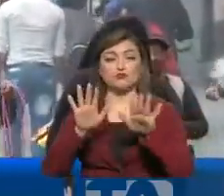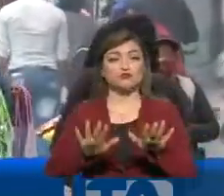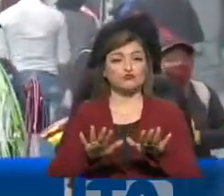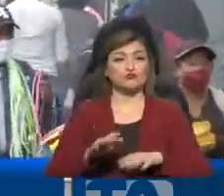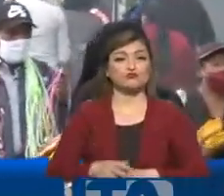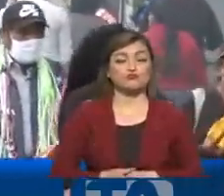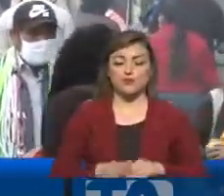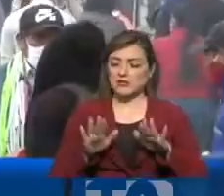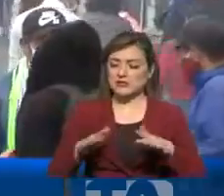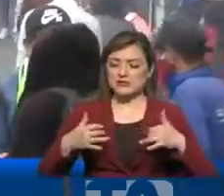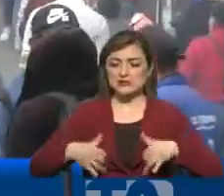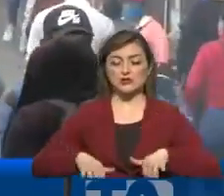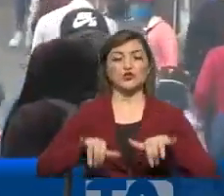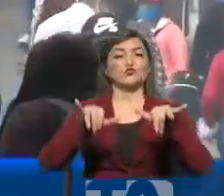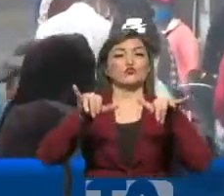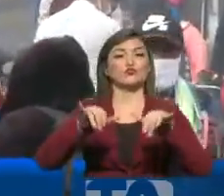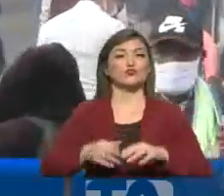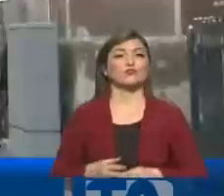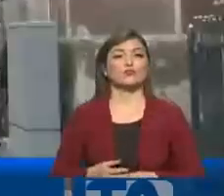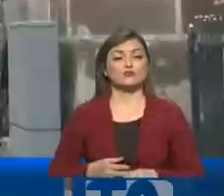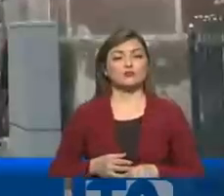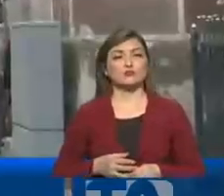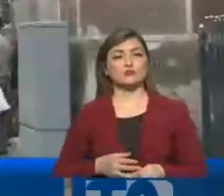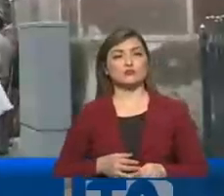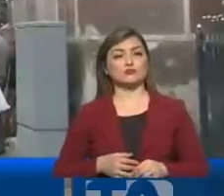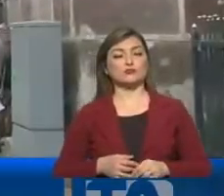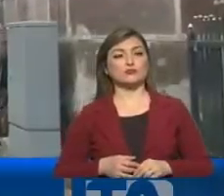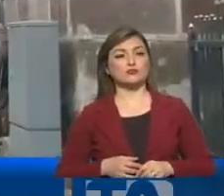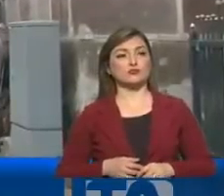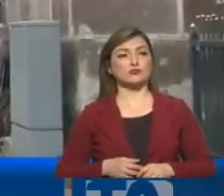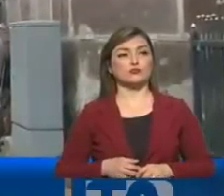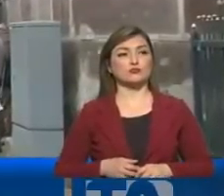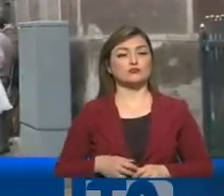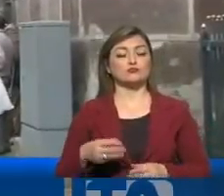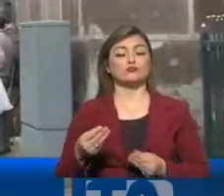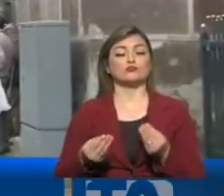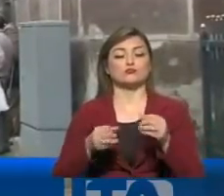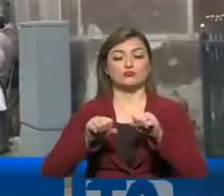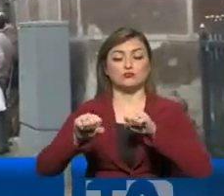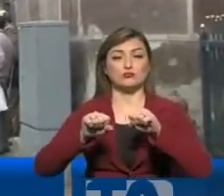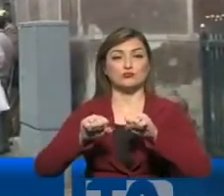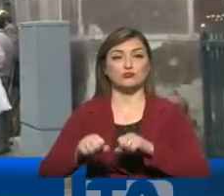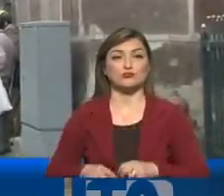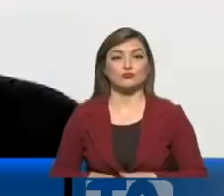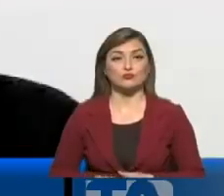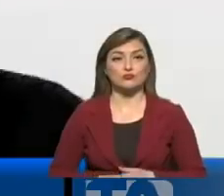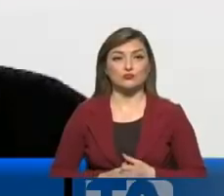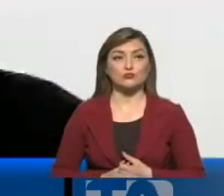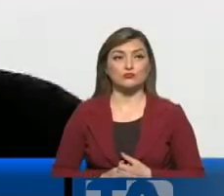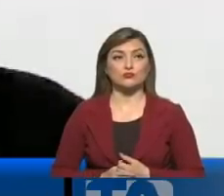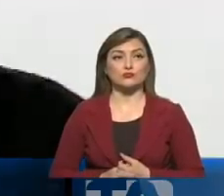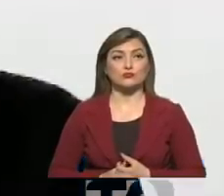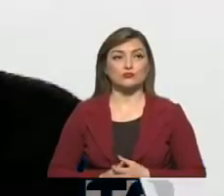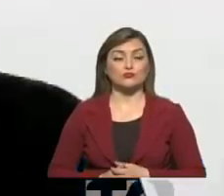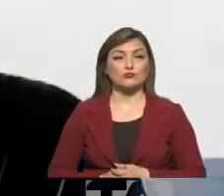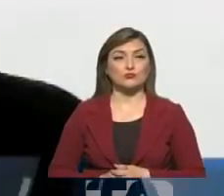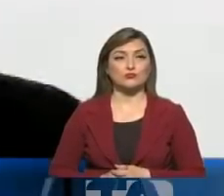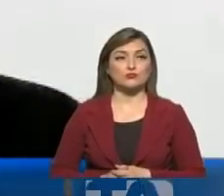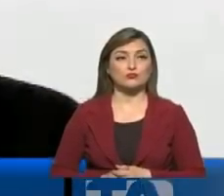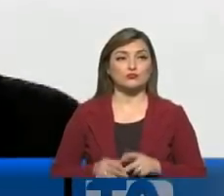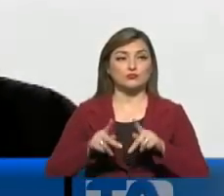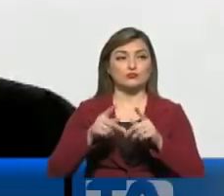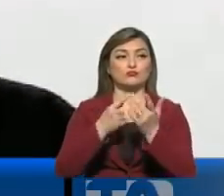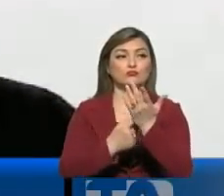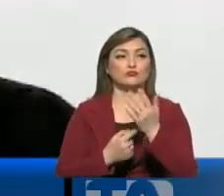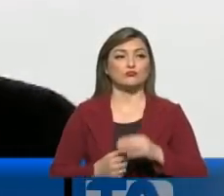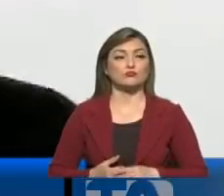quedarse definitivamente en uno de esos países, solamente deberá hacer el trámite correspondiente. ¿Qué permite?